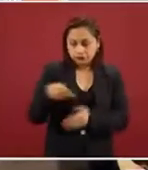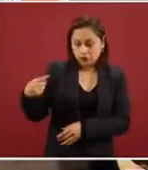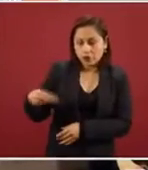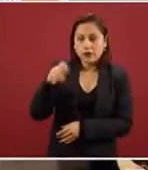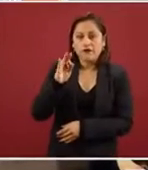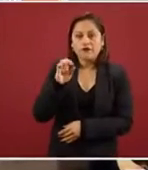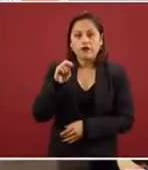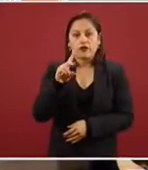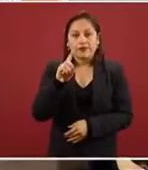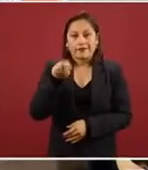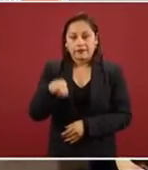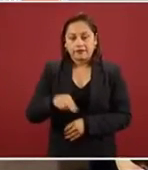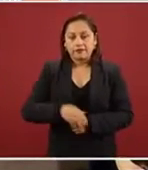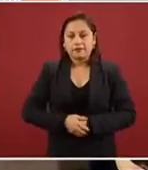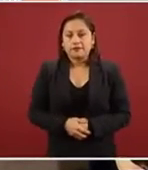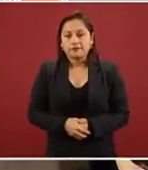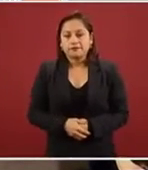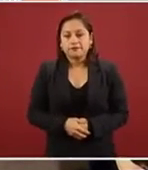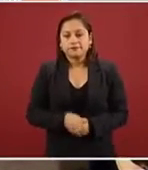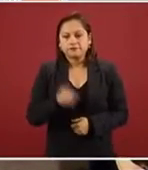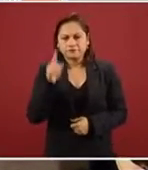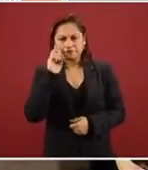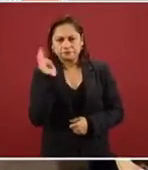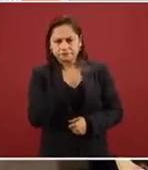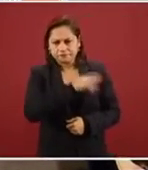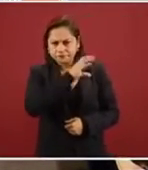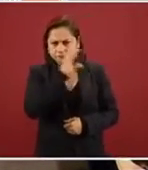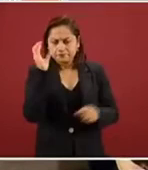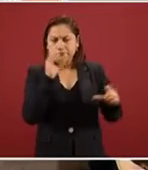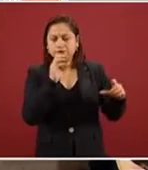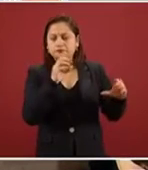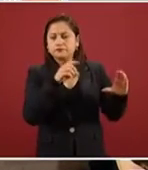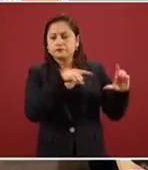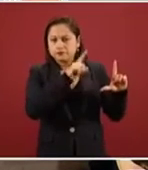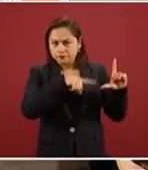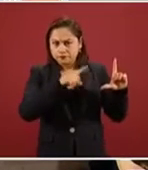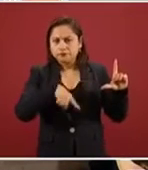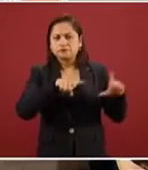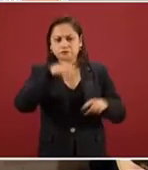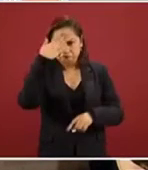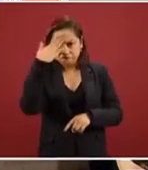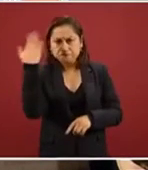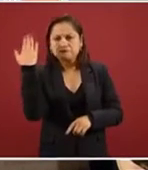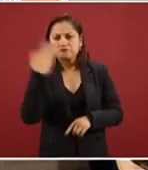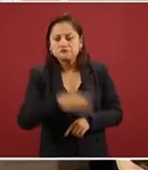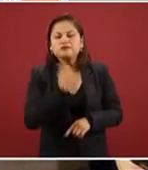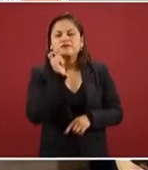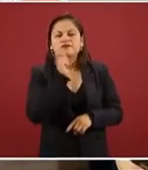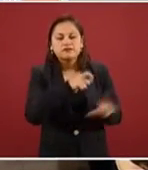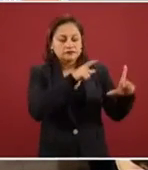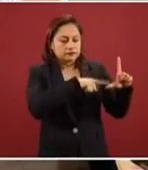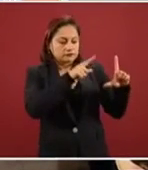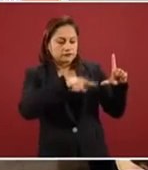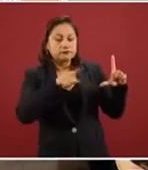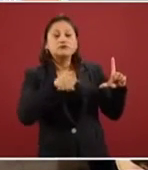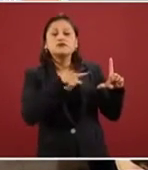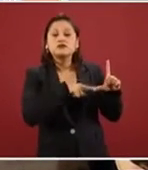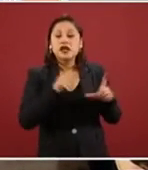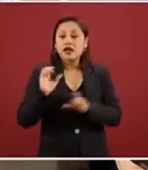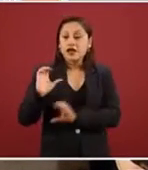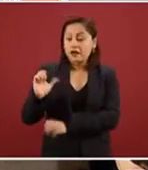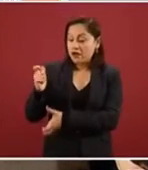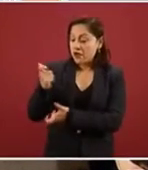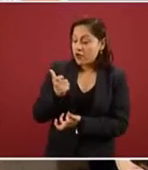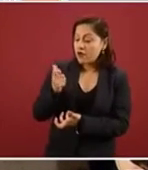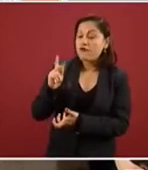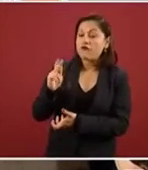Esta es una gráfica que ustedes ya conocen también, que es los recursos utilizados del Fonden año